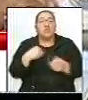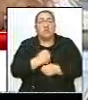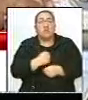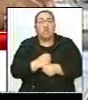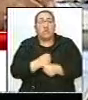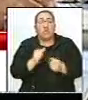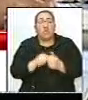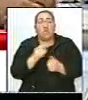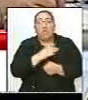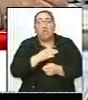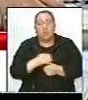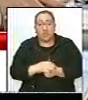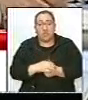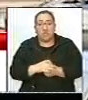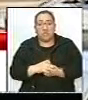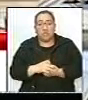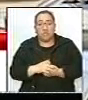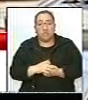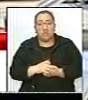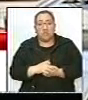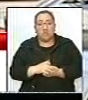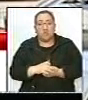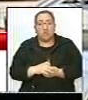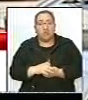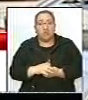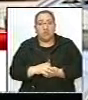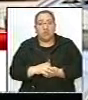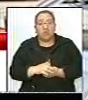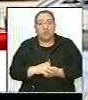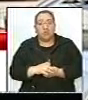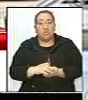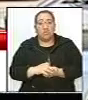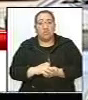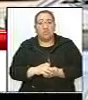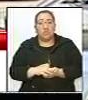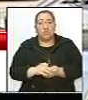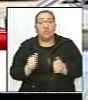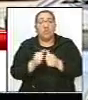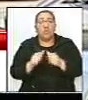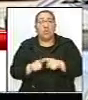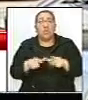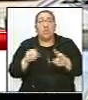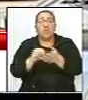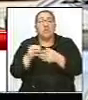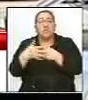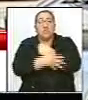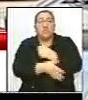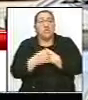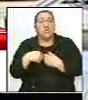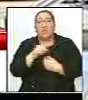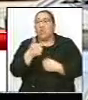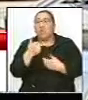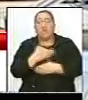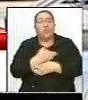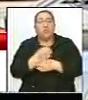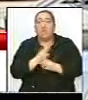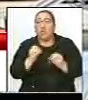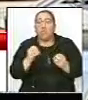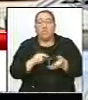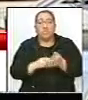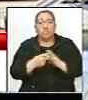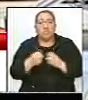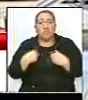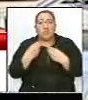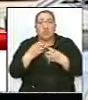recursos del Estado? Tenemos que orientarlo pues a los sectores más empobrecidos en estos casos, que ellos no tienen otro tipo de alternativa, tan igual como nos